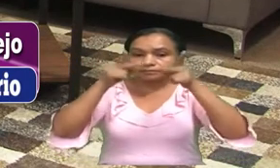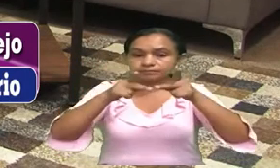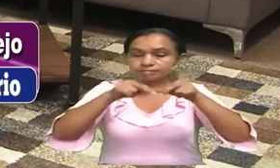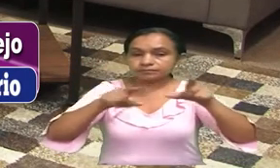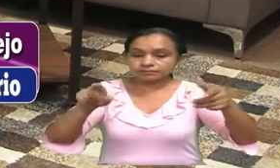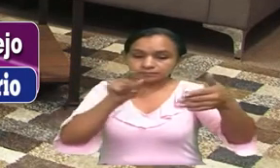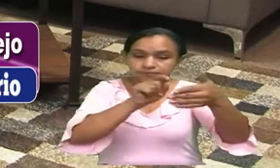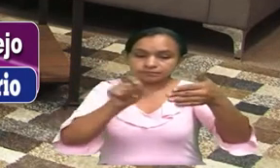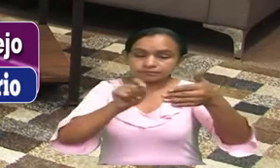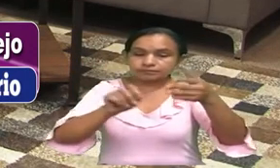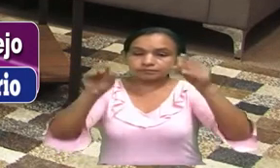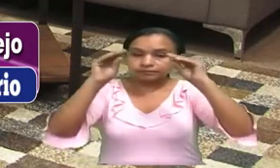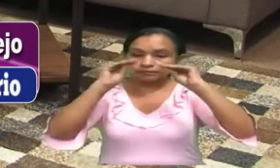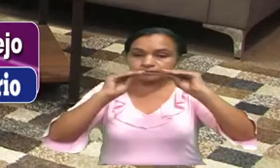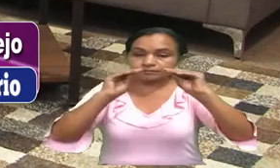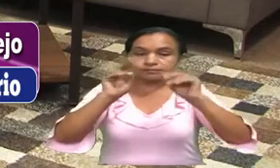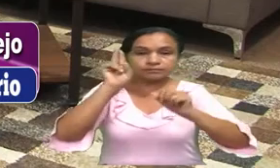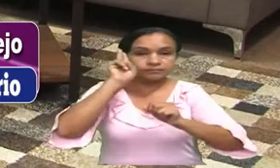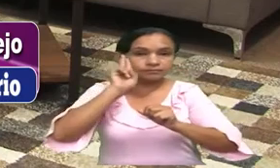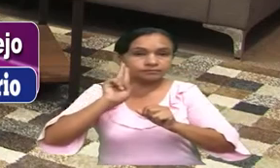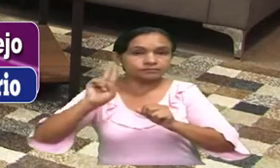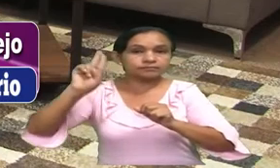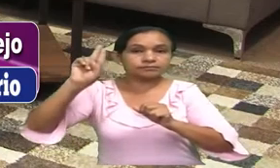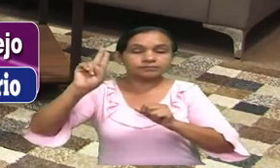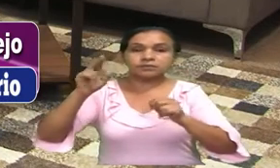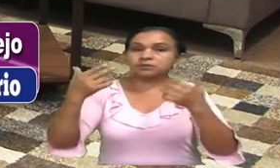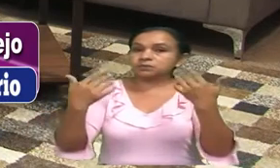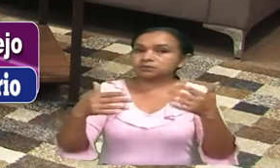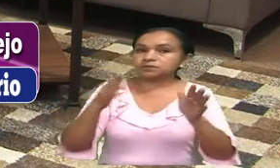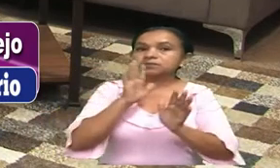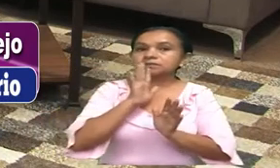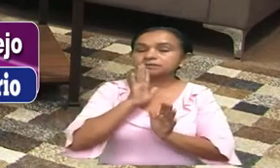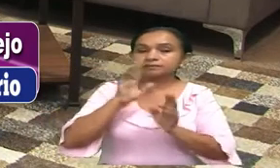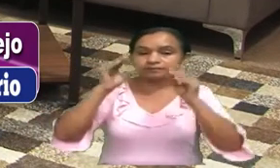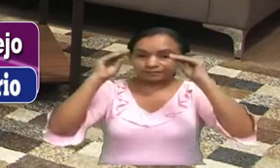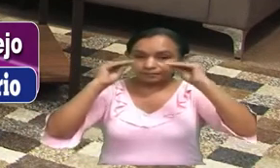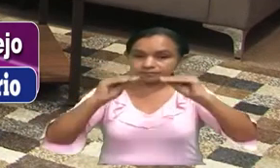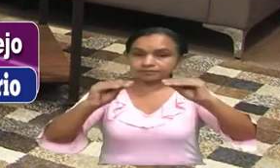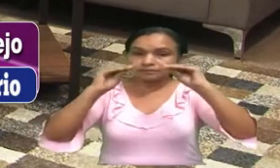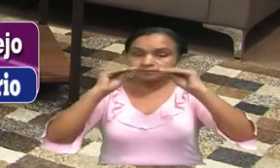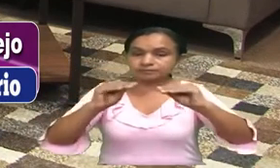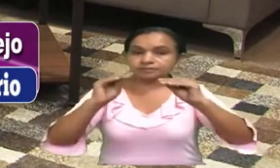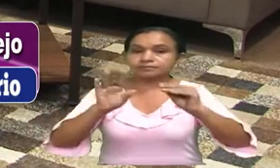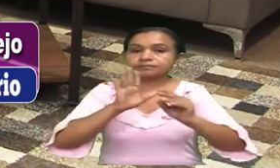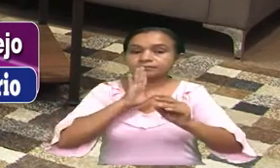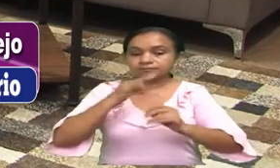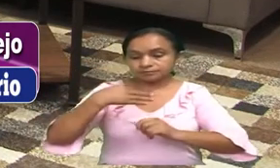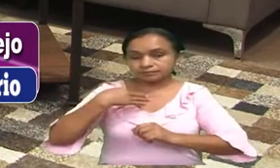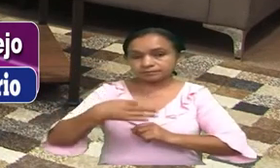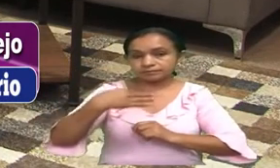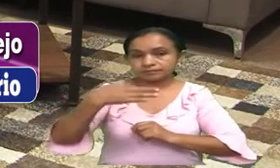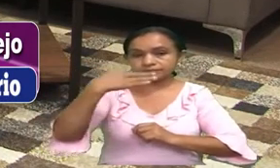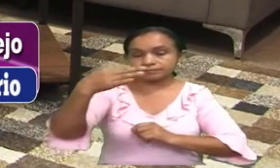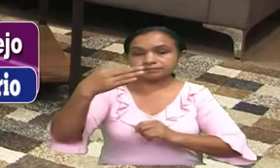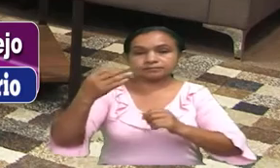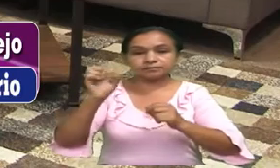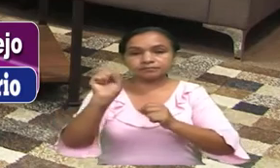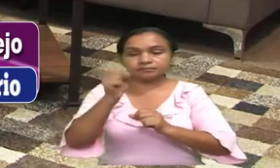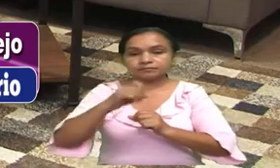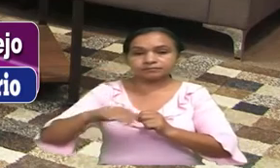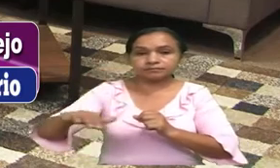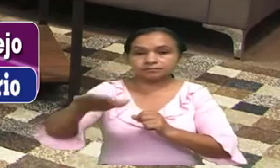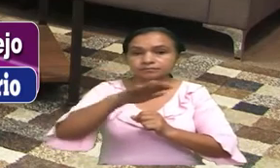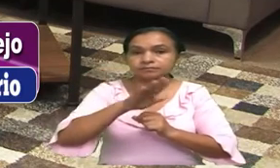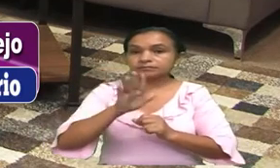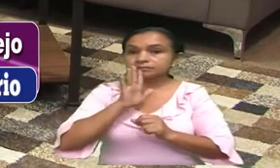planificación de la educación superior. Y vaya que cuando hablamos de educación en términos generales, hablamos del futuro de cualquier sociedad. Sin embargo,